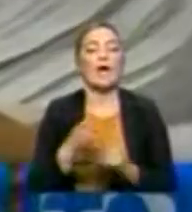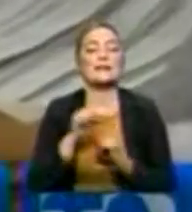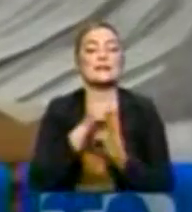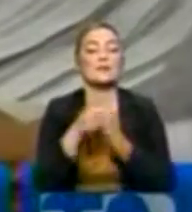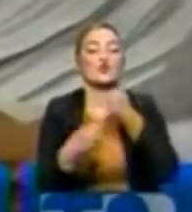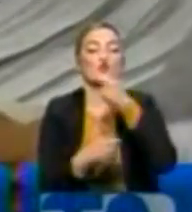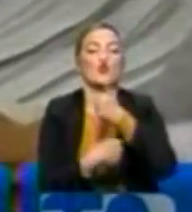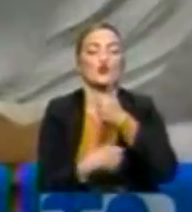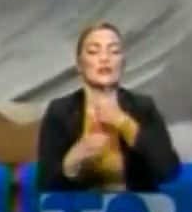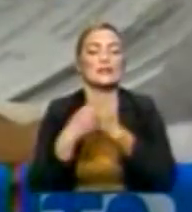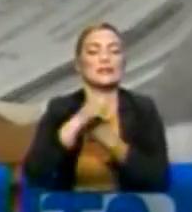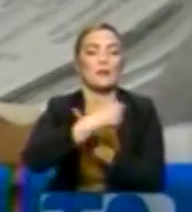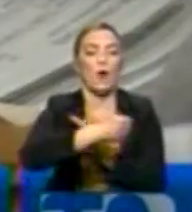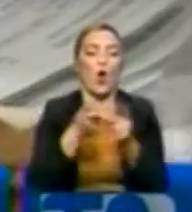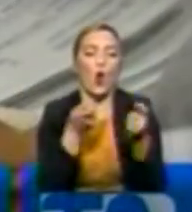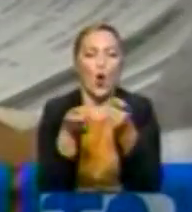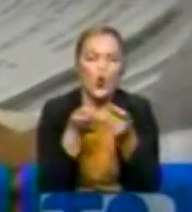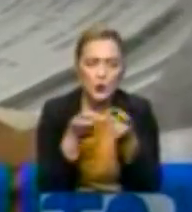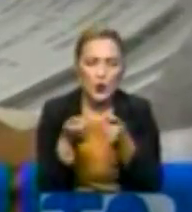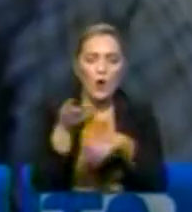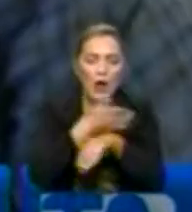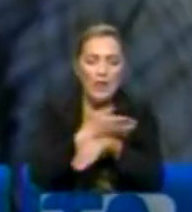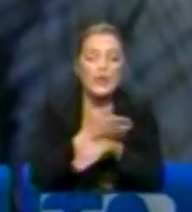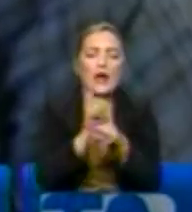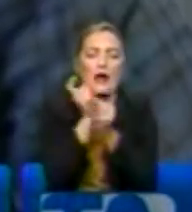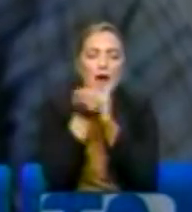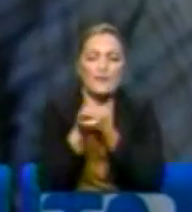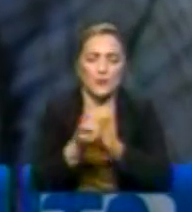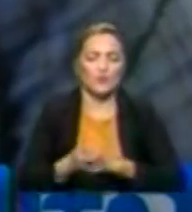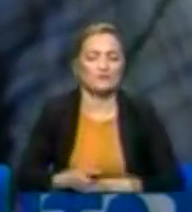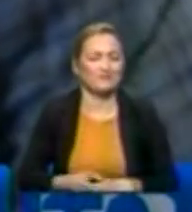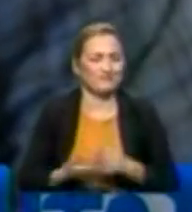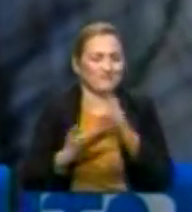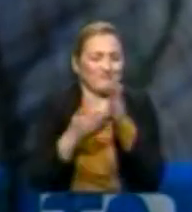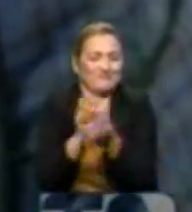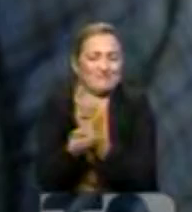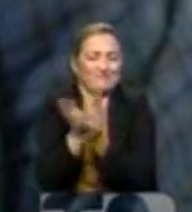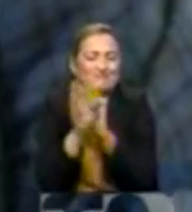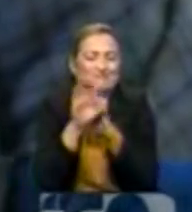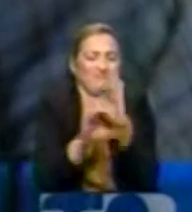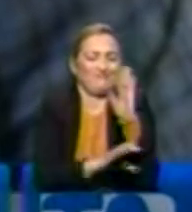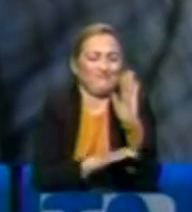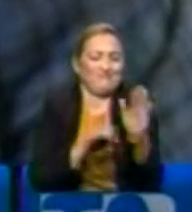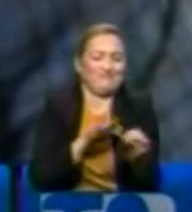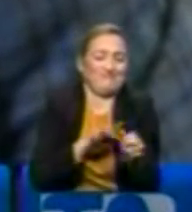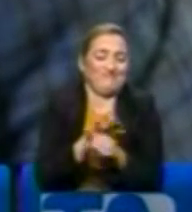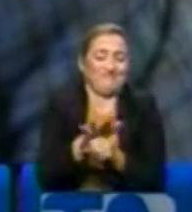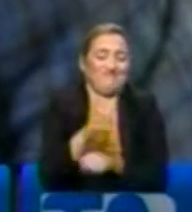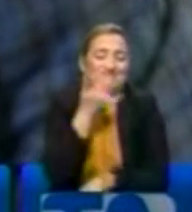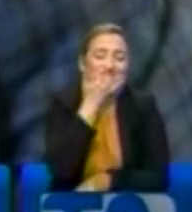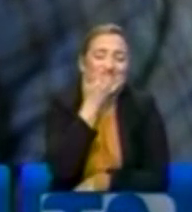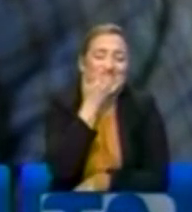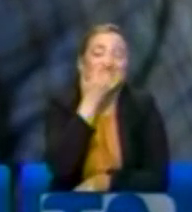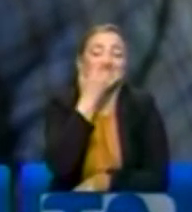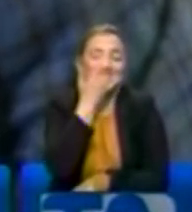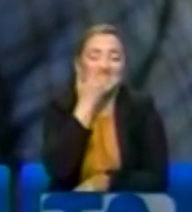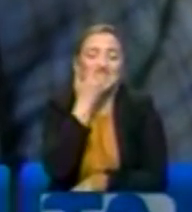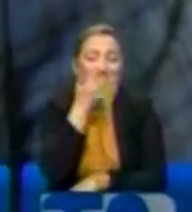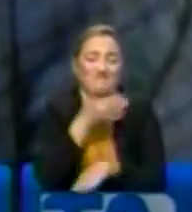manera especial el que tiene que ver con el control previo, que fue afectado por reformas constitucionales equívocas en su